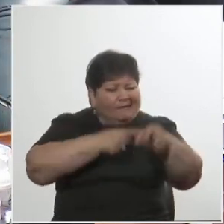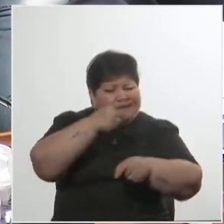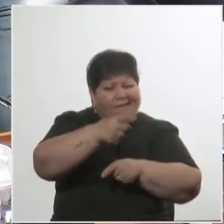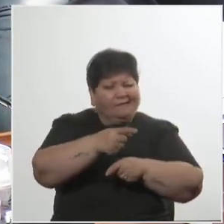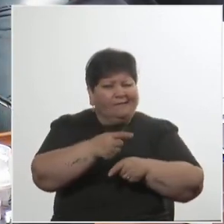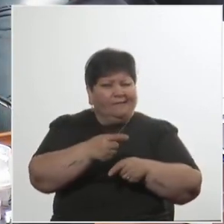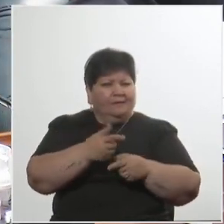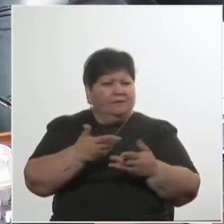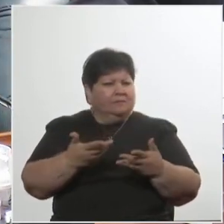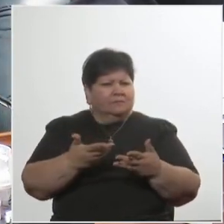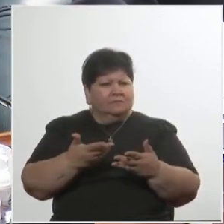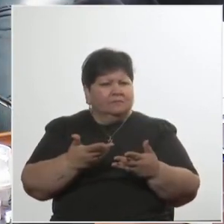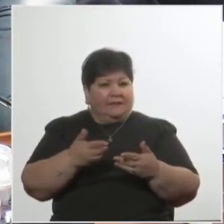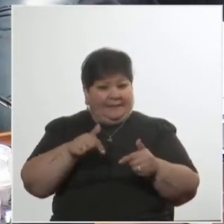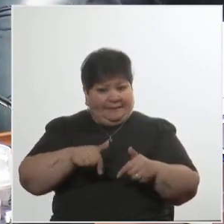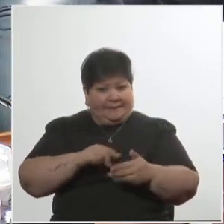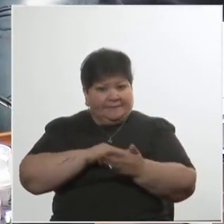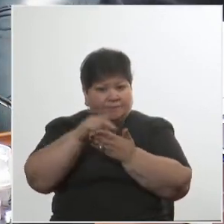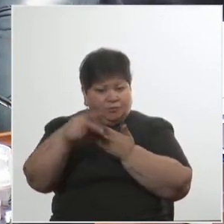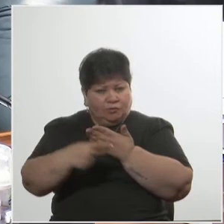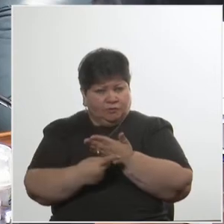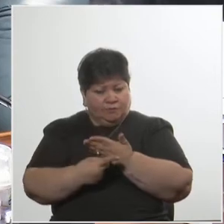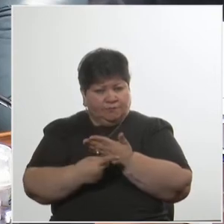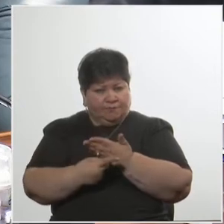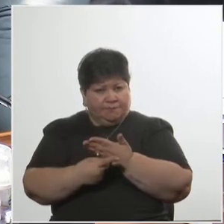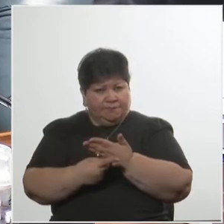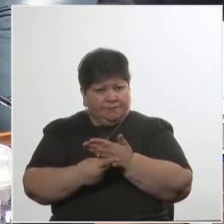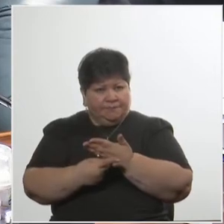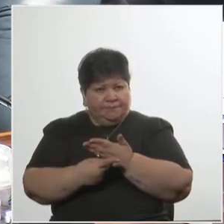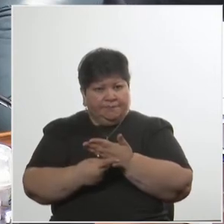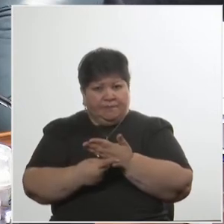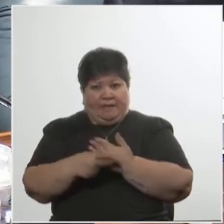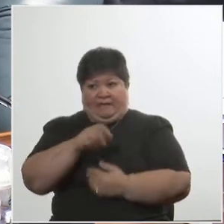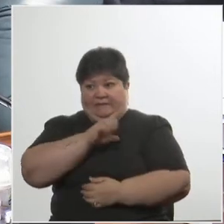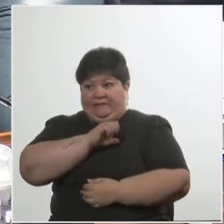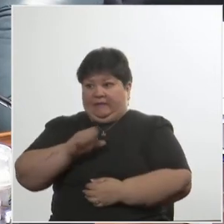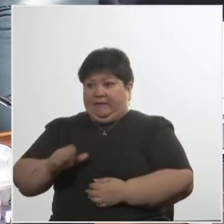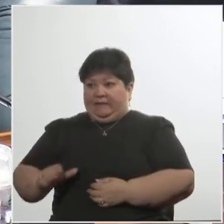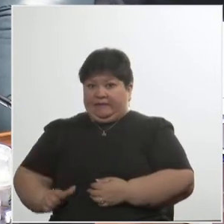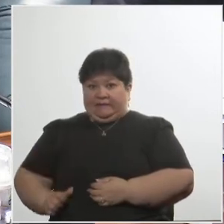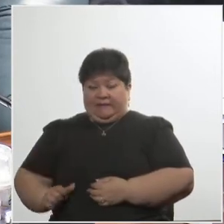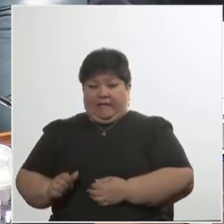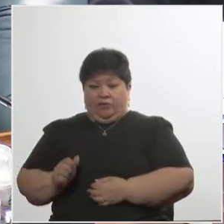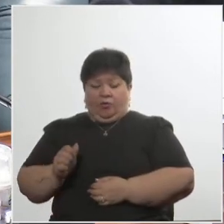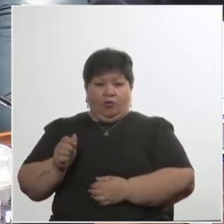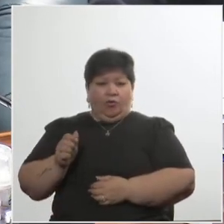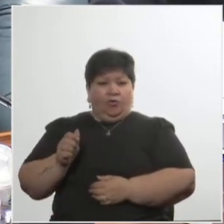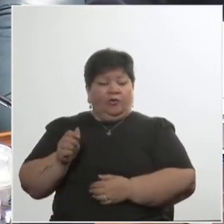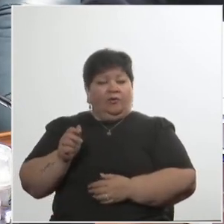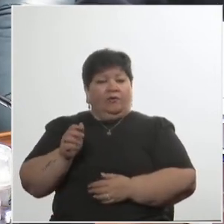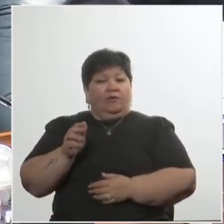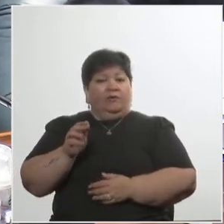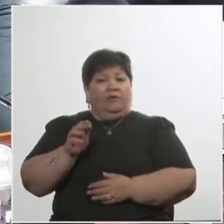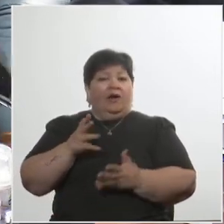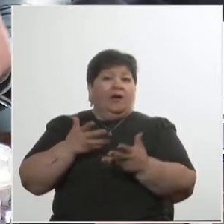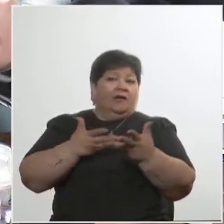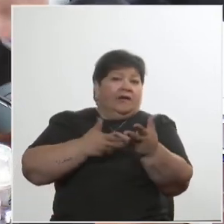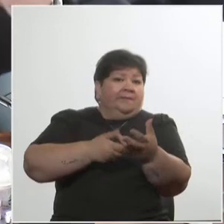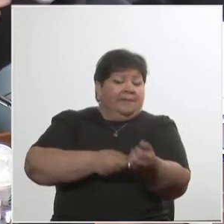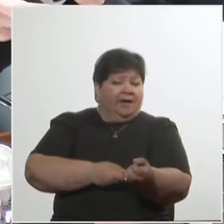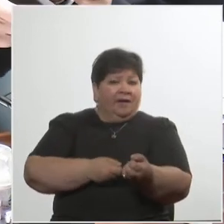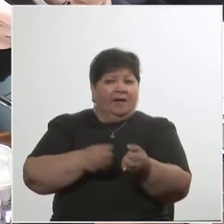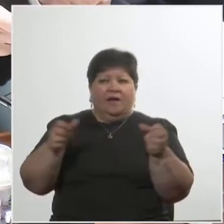y demás en este proyecto de ley se pone al Estado a reparar las acciones que toman